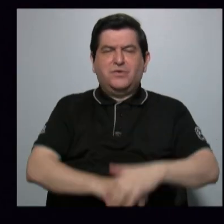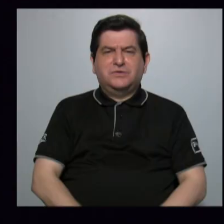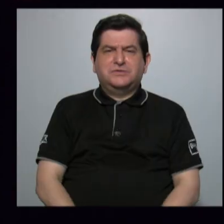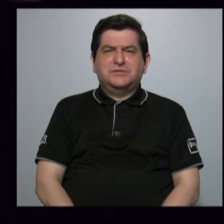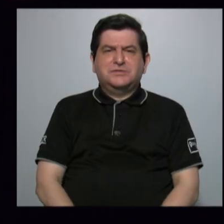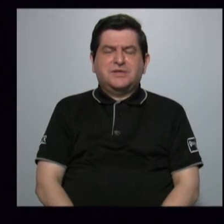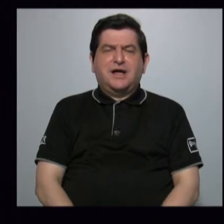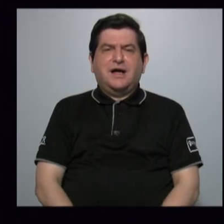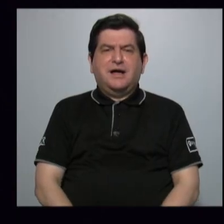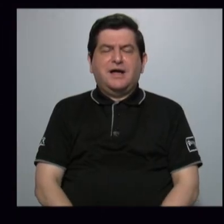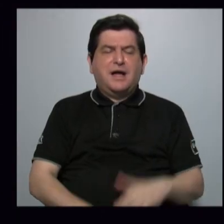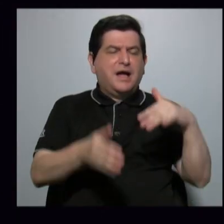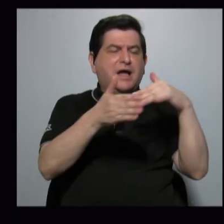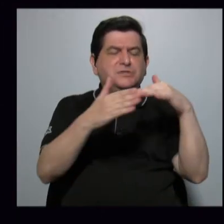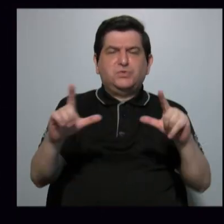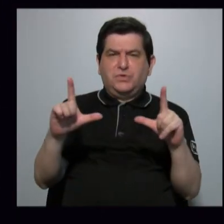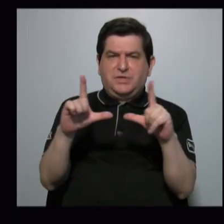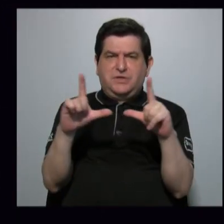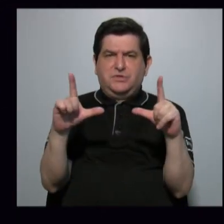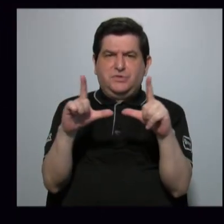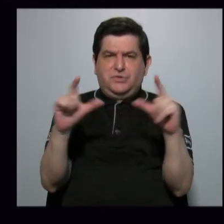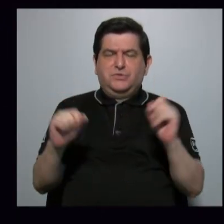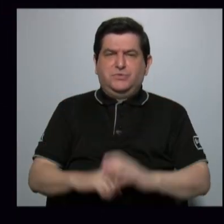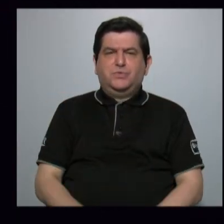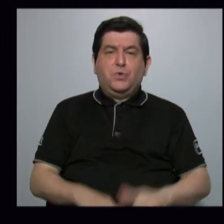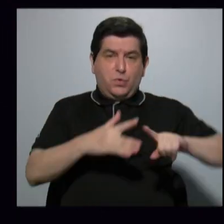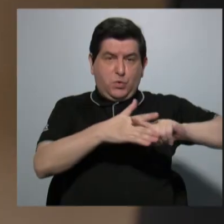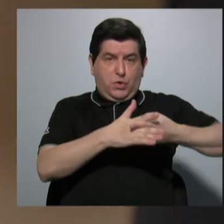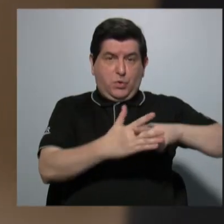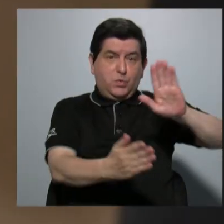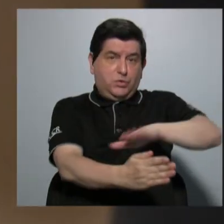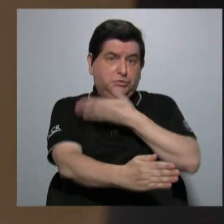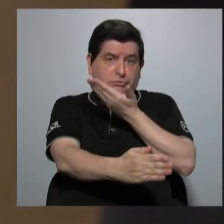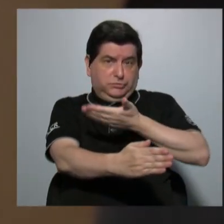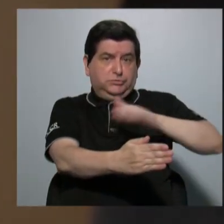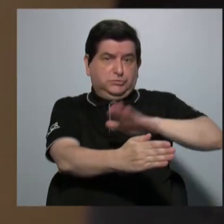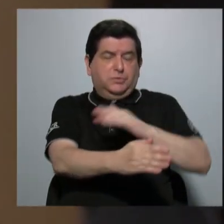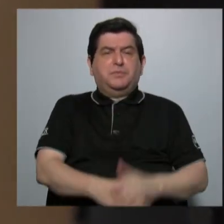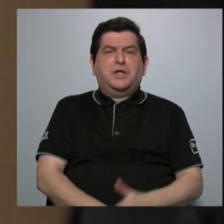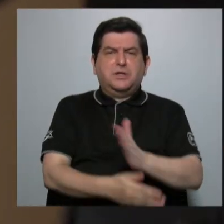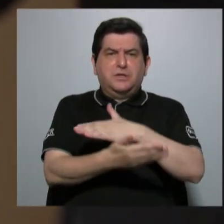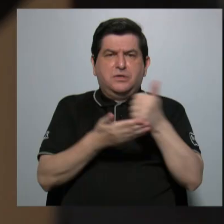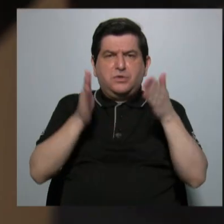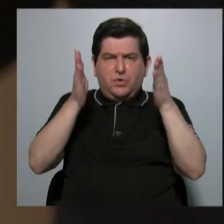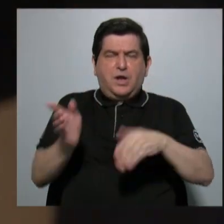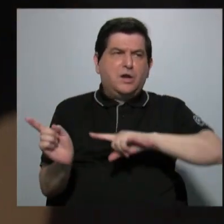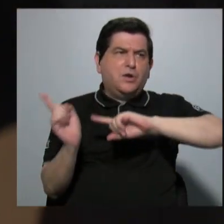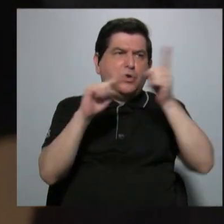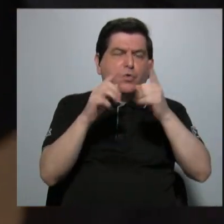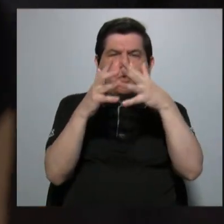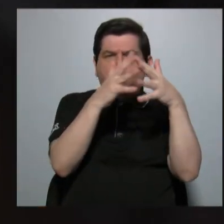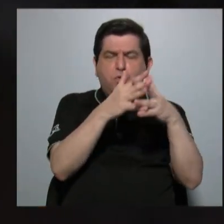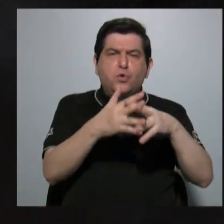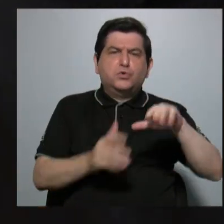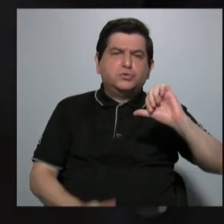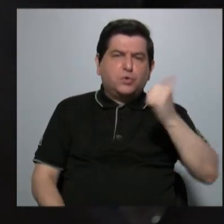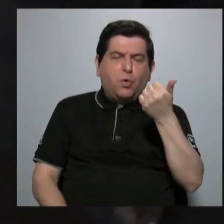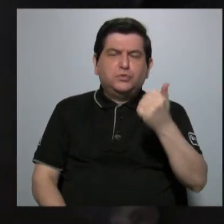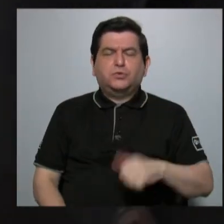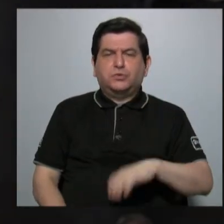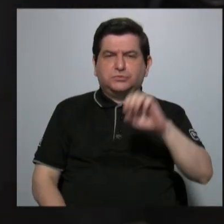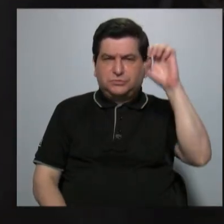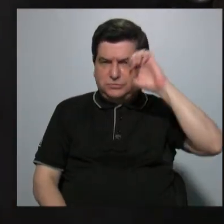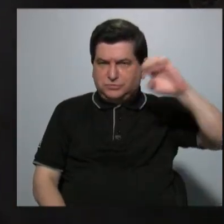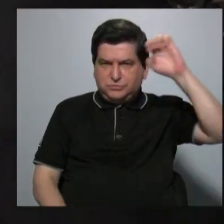a sacar un título, ¿verdad? En instrumento. Algunos se fueron para Estados Unidos, otros se fueron para